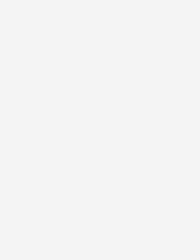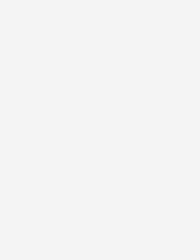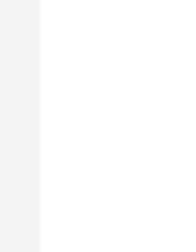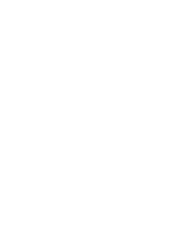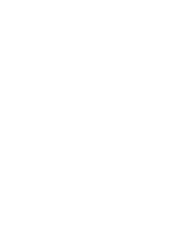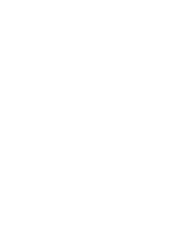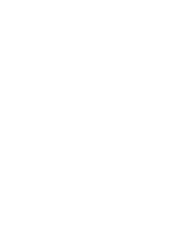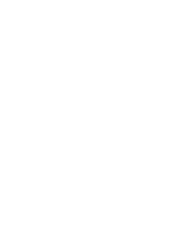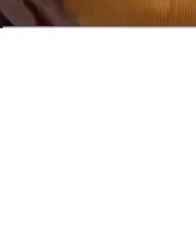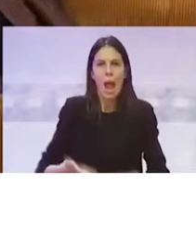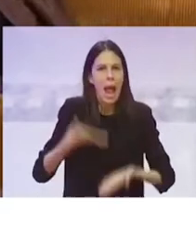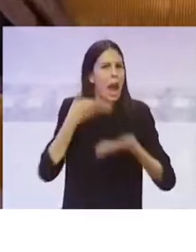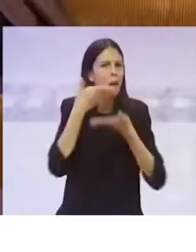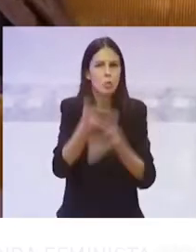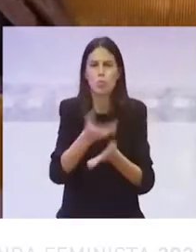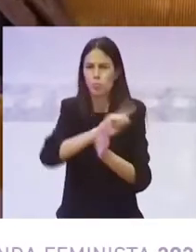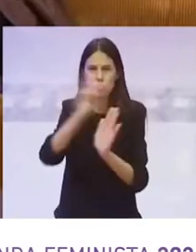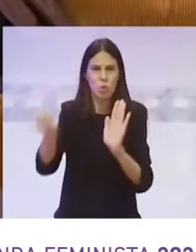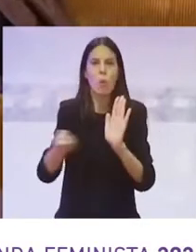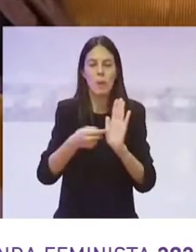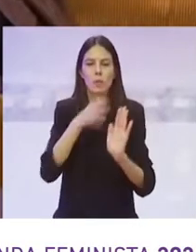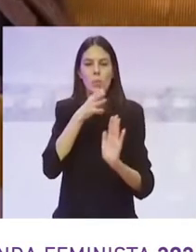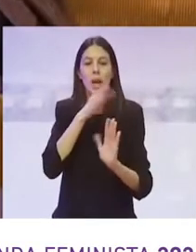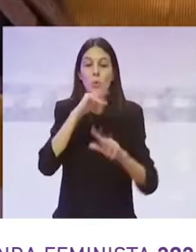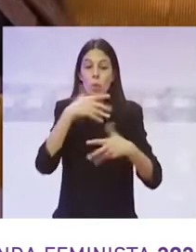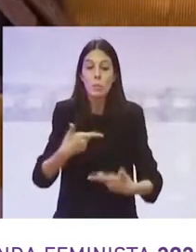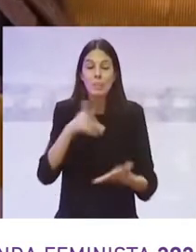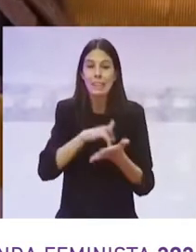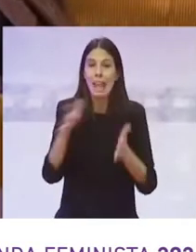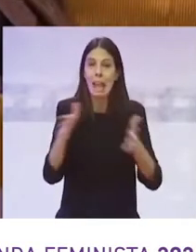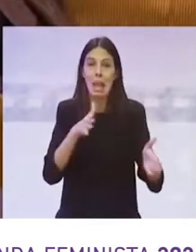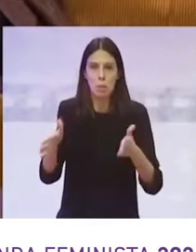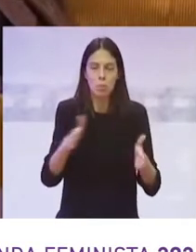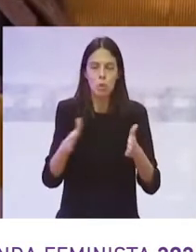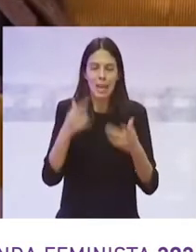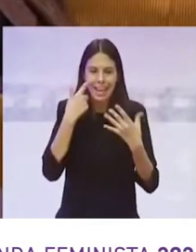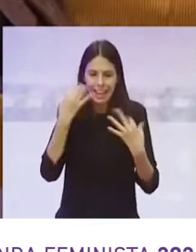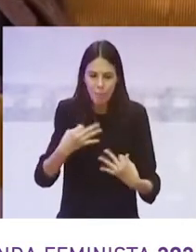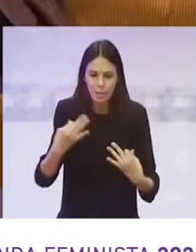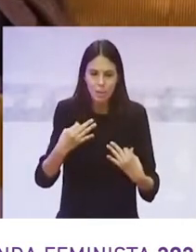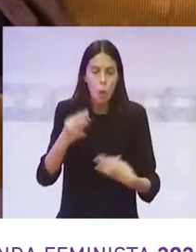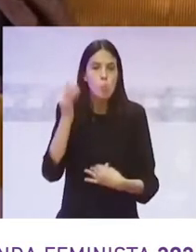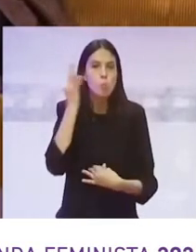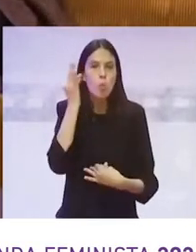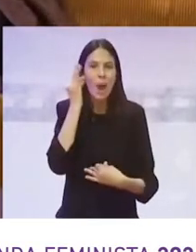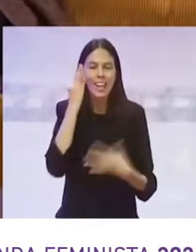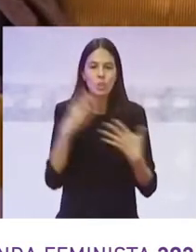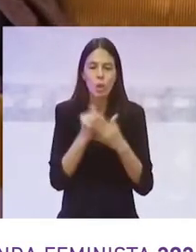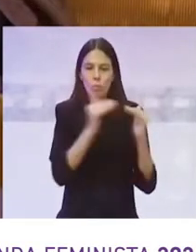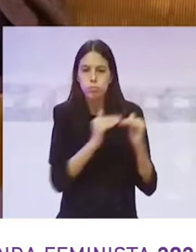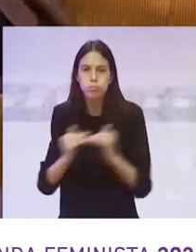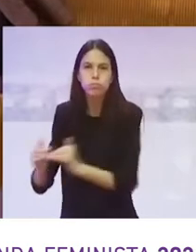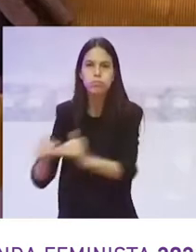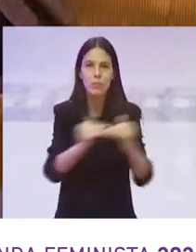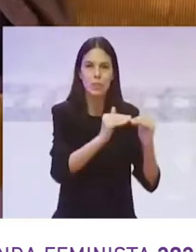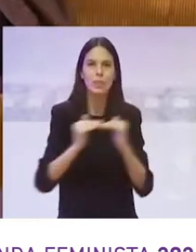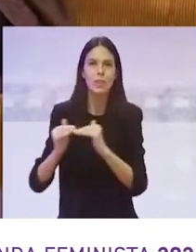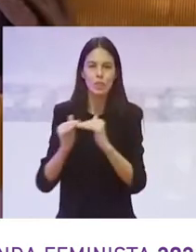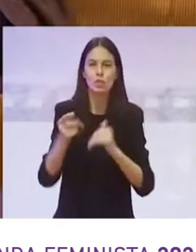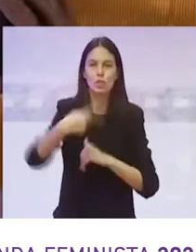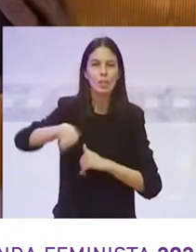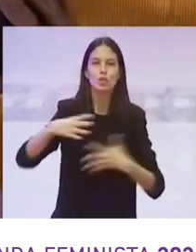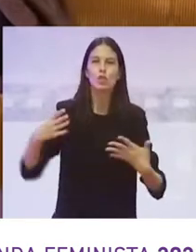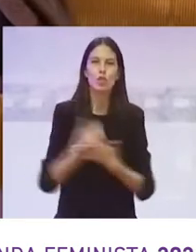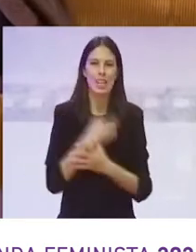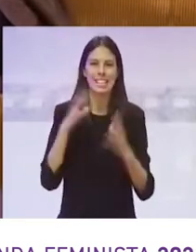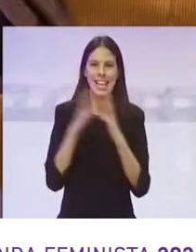fortes. Eu creo que estamos nun momento no que sí, estamos alineadas e estamos, como decía antes Carmela, dispostas a demostrar que vimos